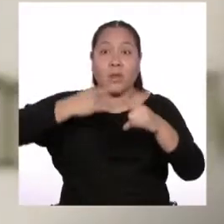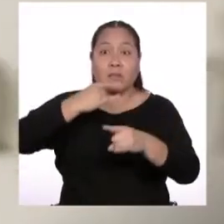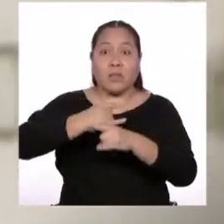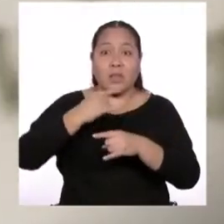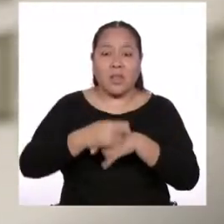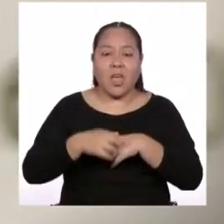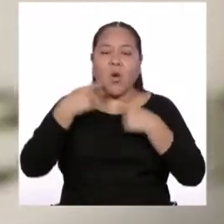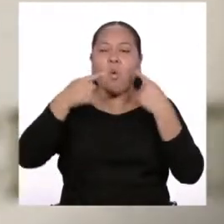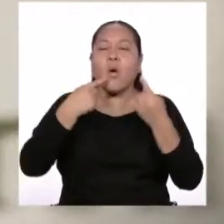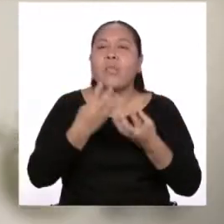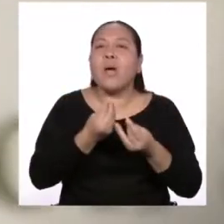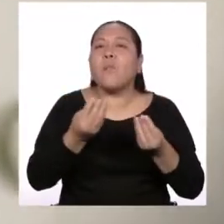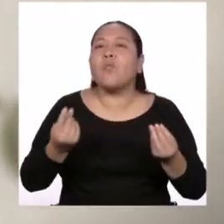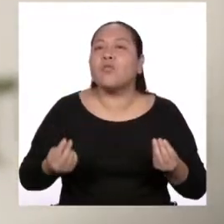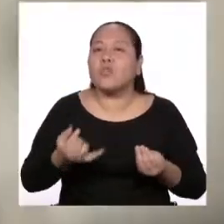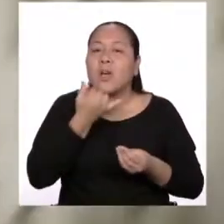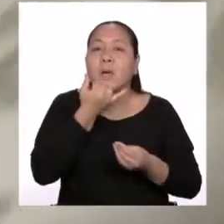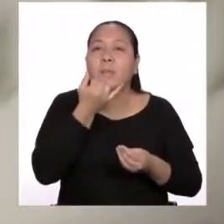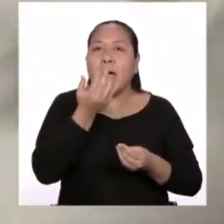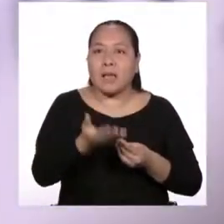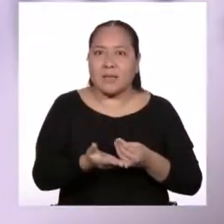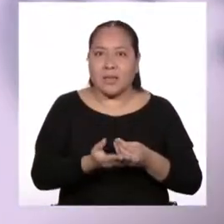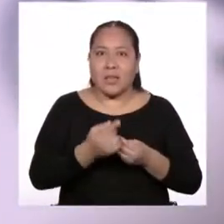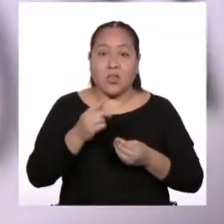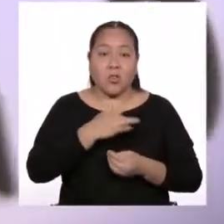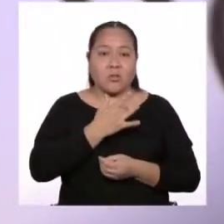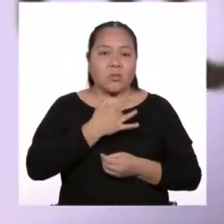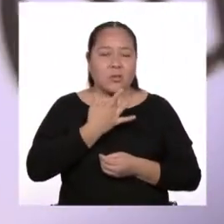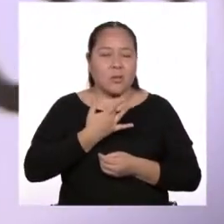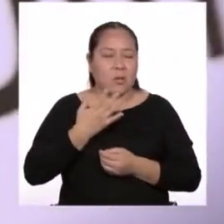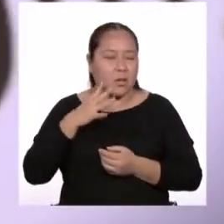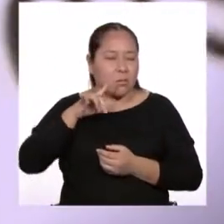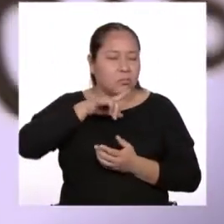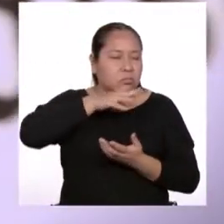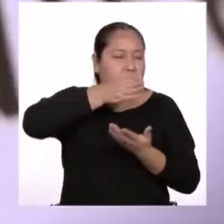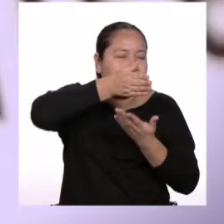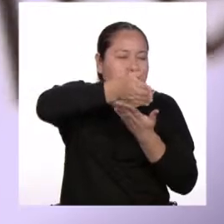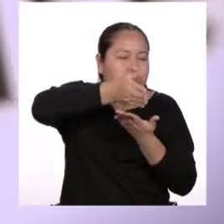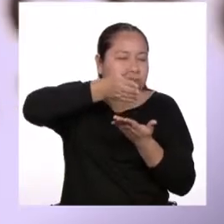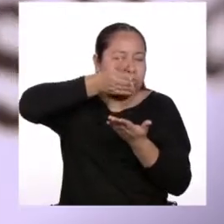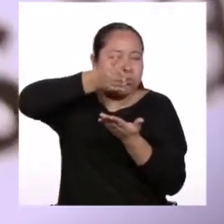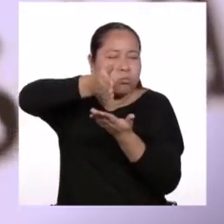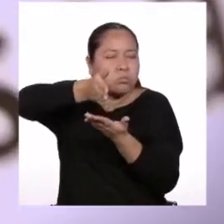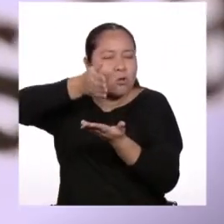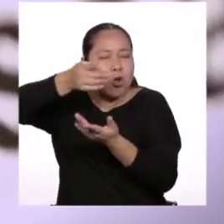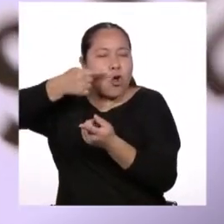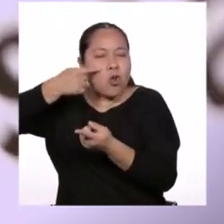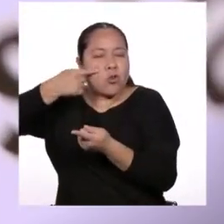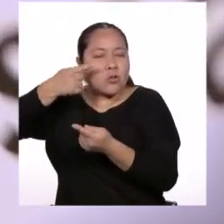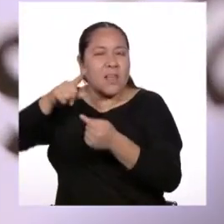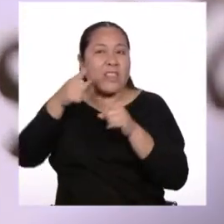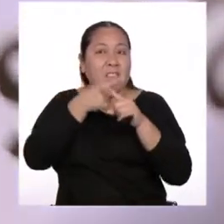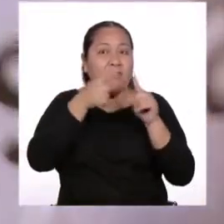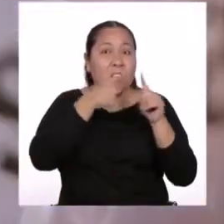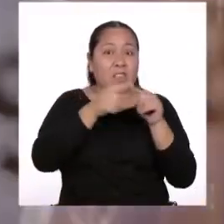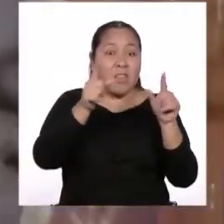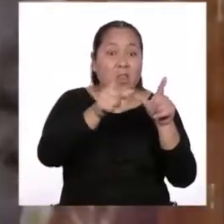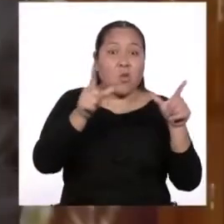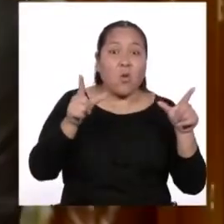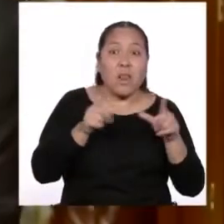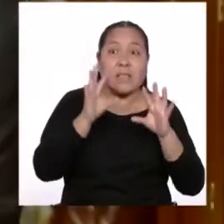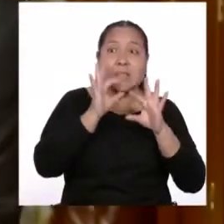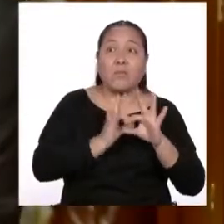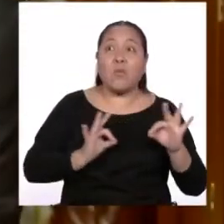humanos contemporáneos. Nos hace viajar a dimensiones que son